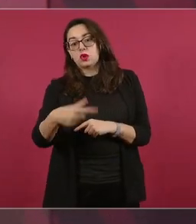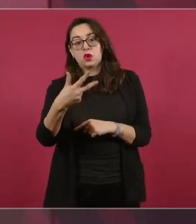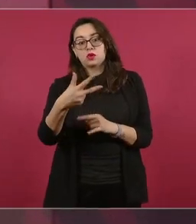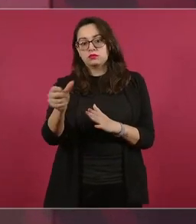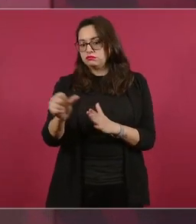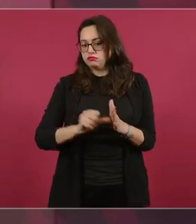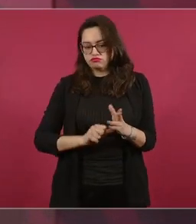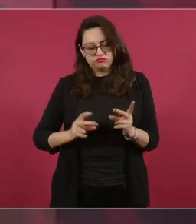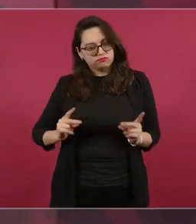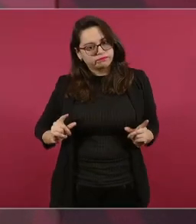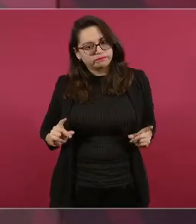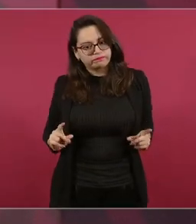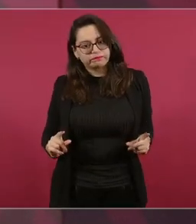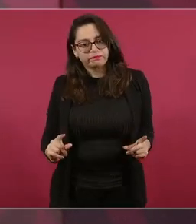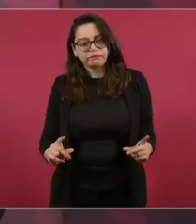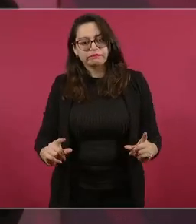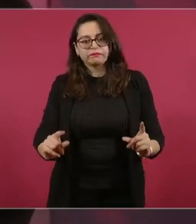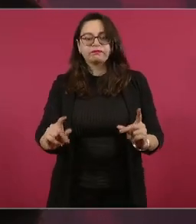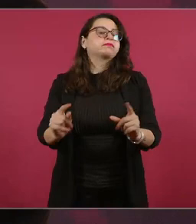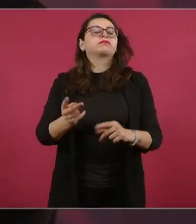y